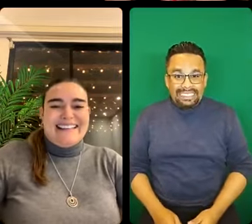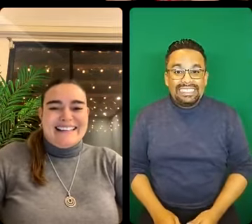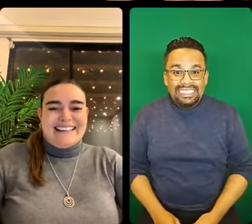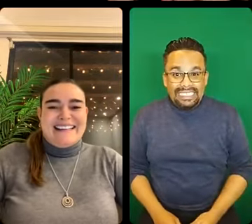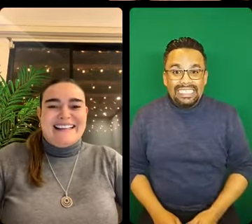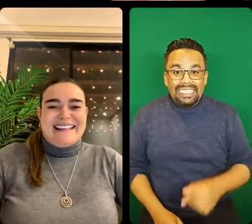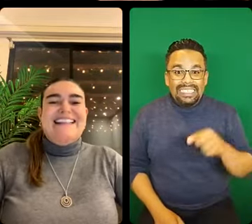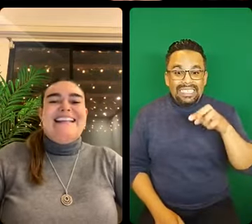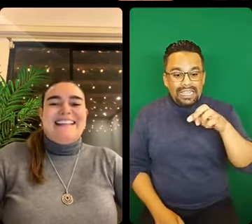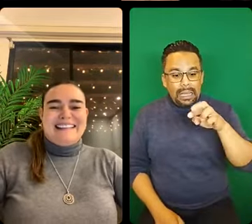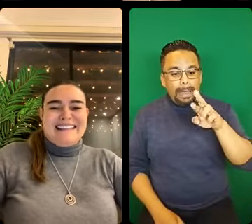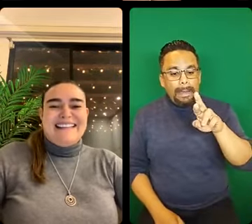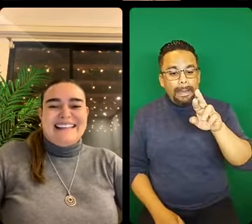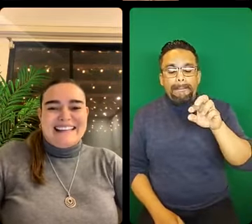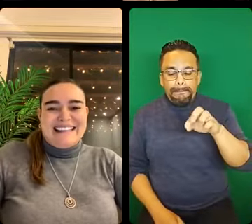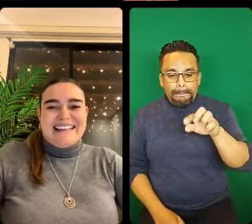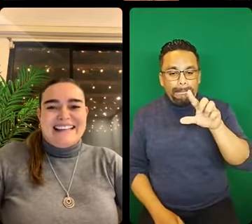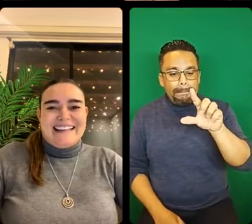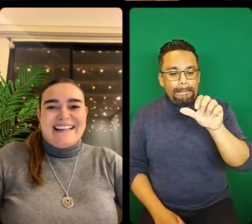Planificarte.